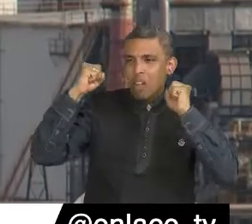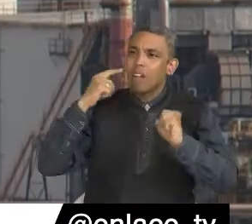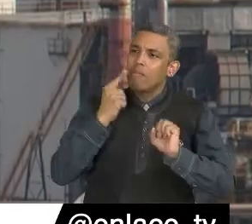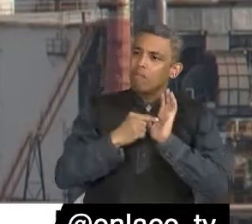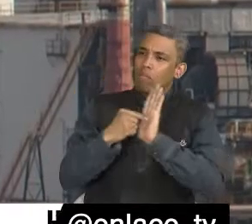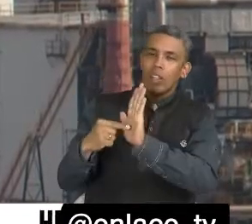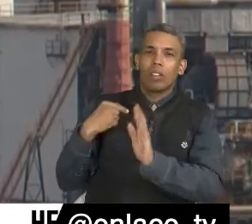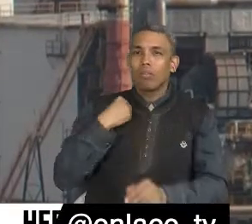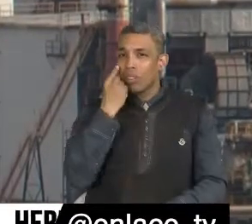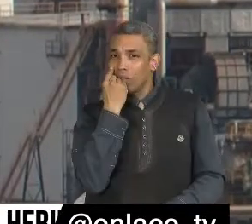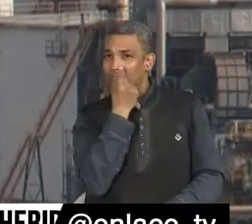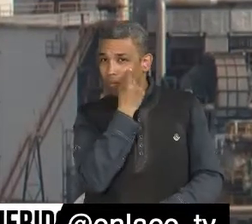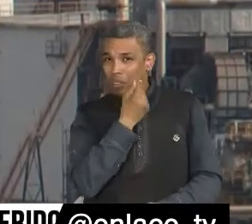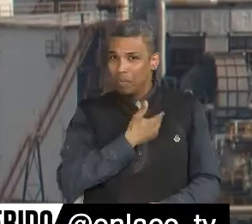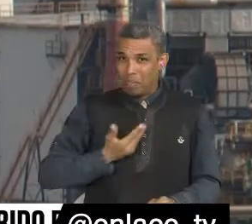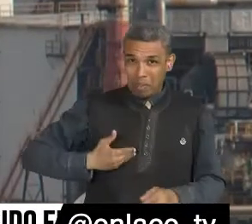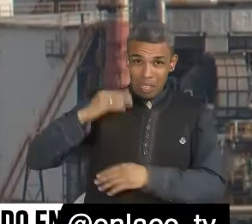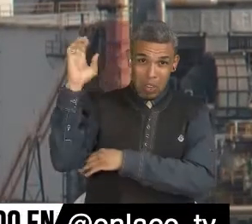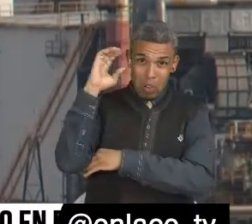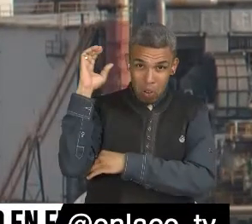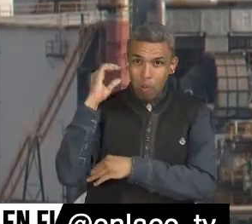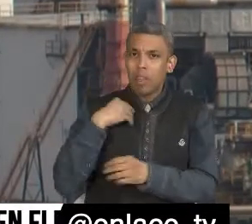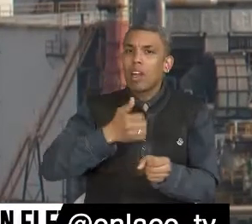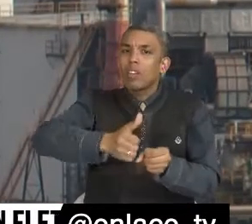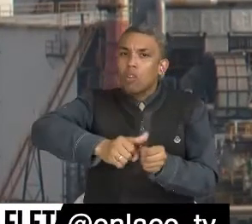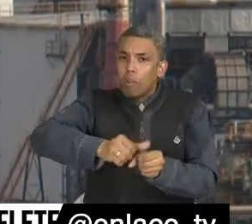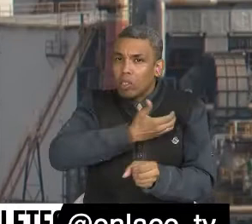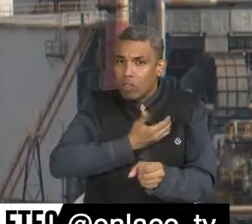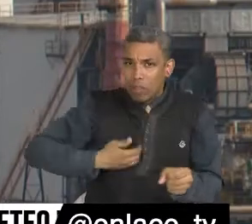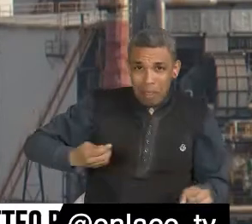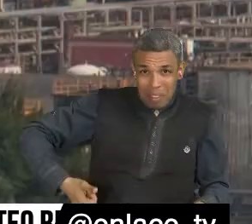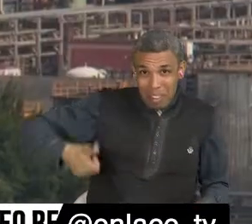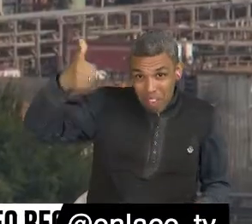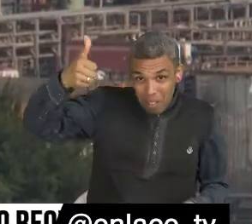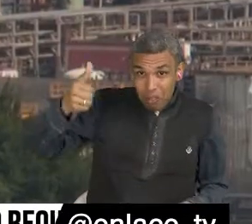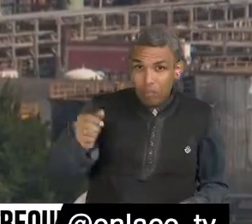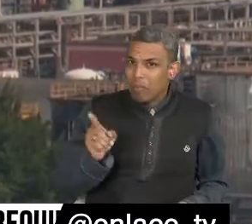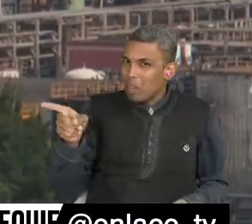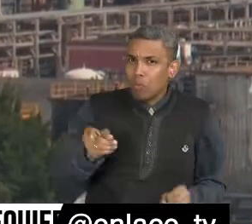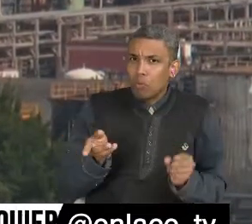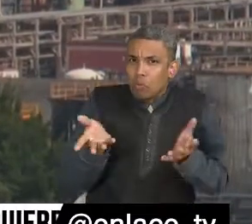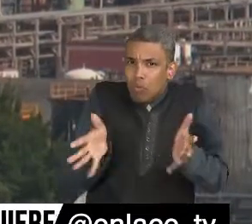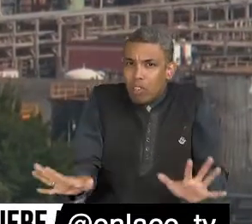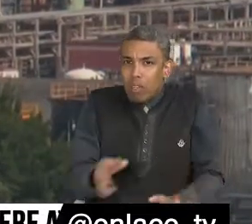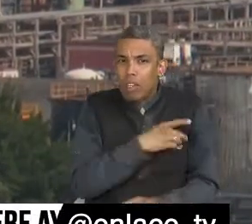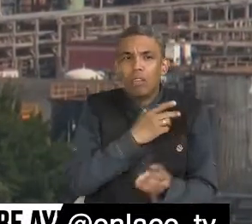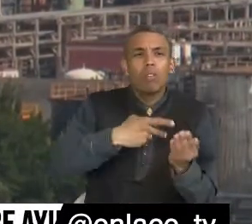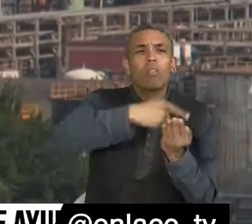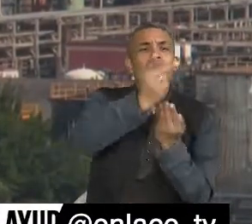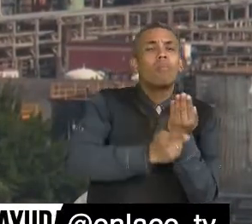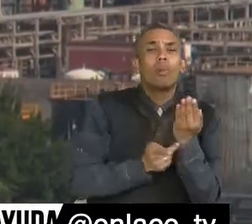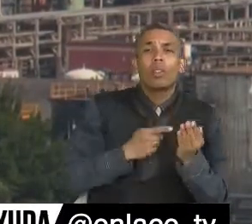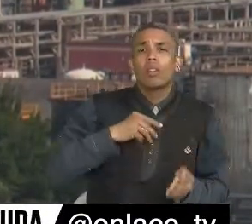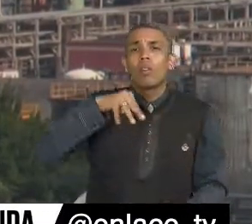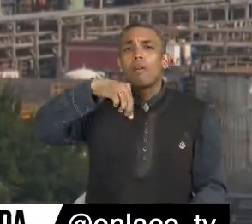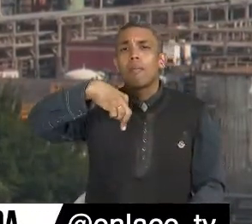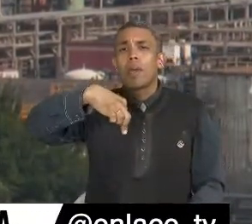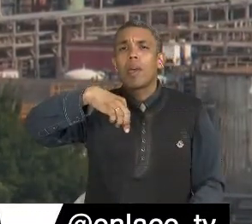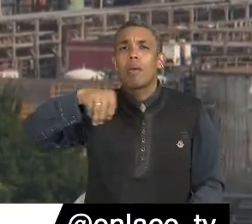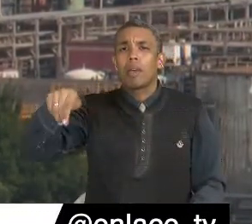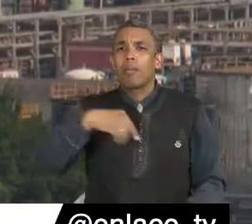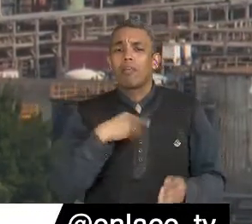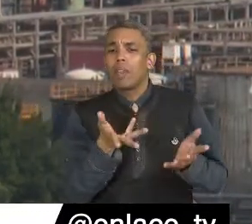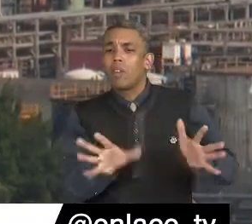nacional, hacia las altas directivas de Ecopetrol sobre la decisión de seguir manteniendo congelado el proyecto de